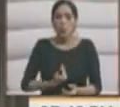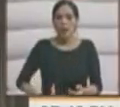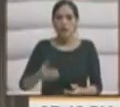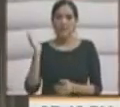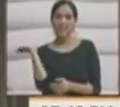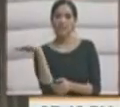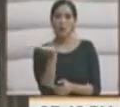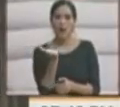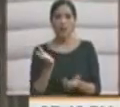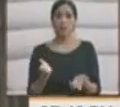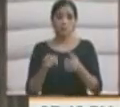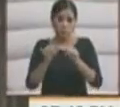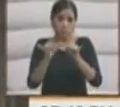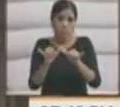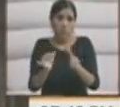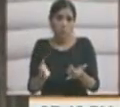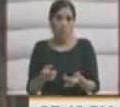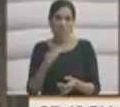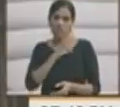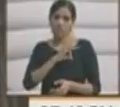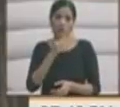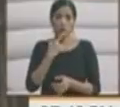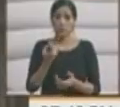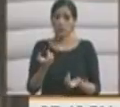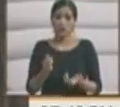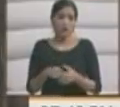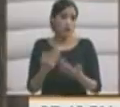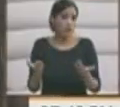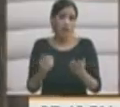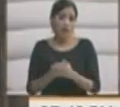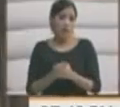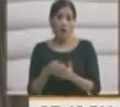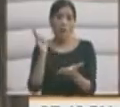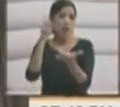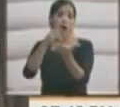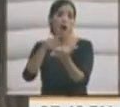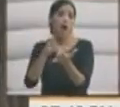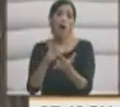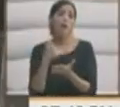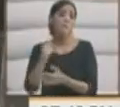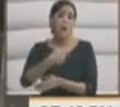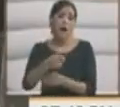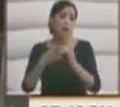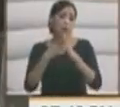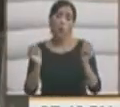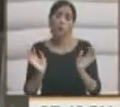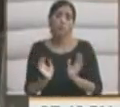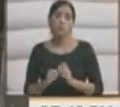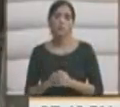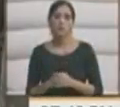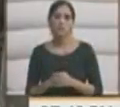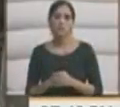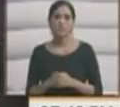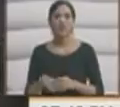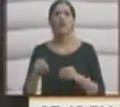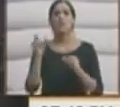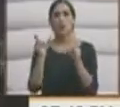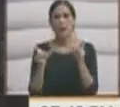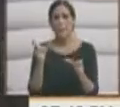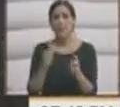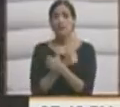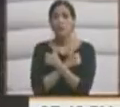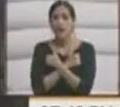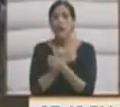por tal motivo. Y el señor lo que nos decía era que él nos había llevado hasta allá y él nos había pagado todo. Son los inmigrantes